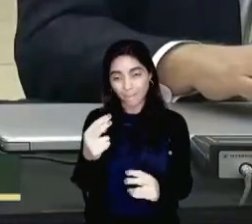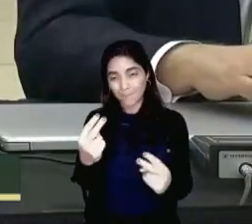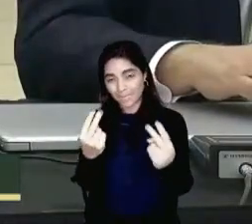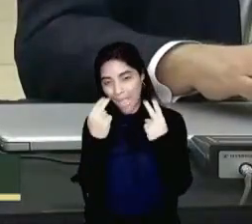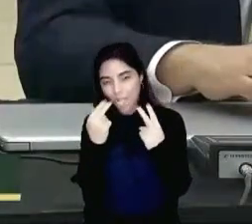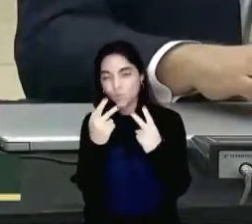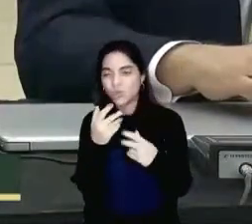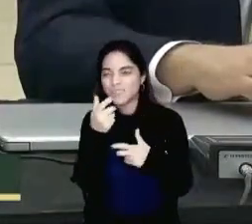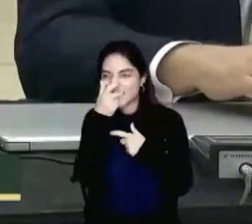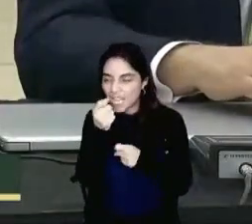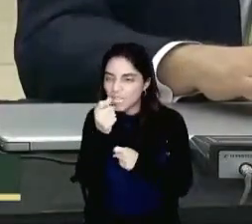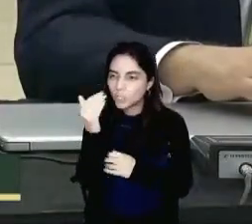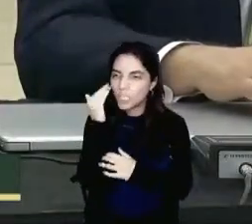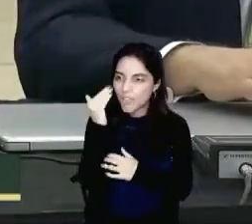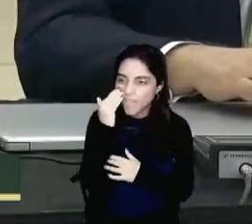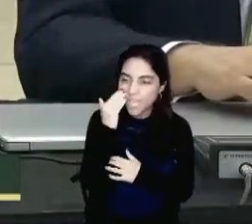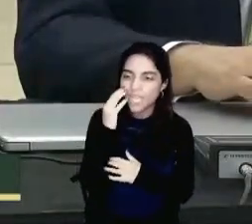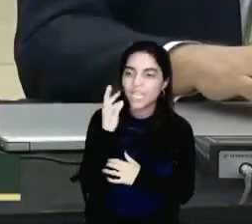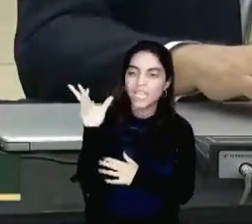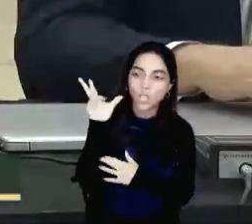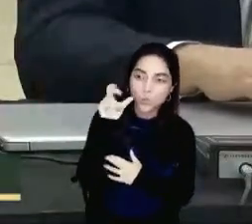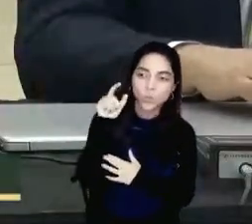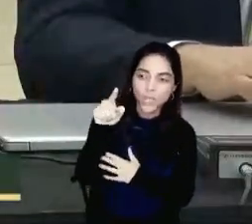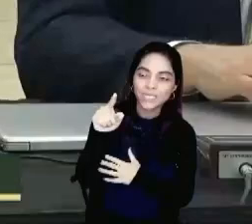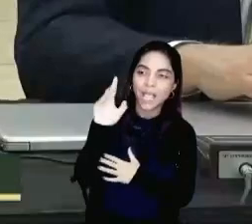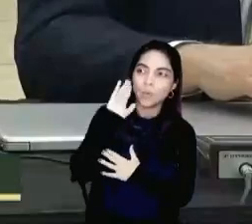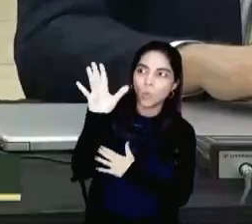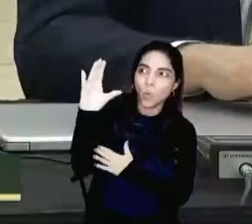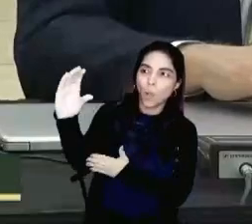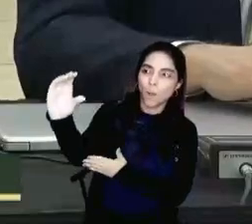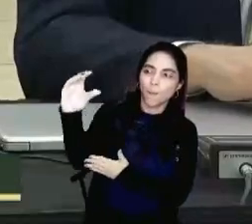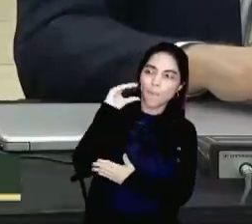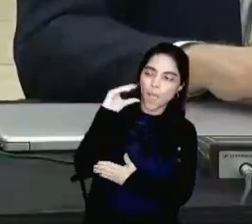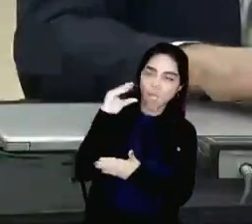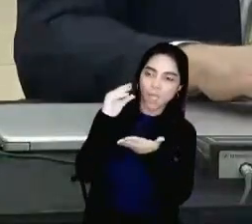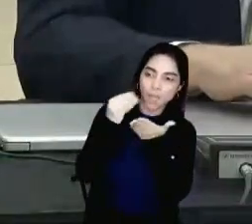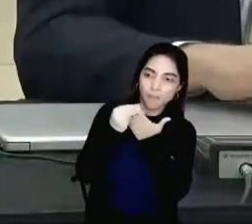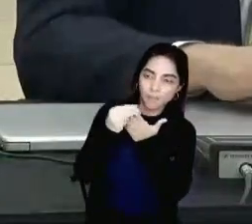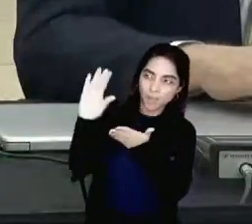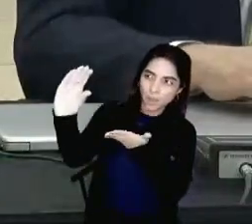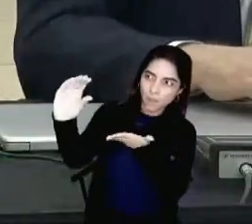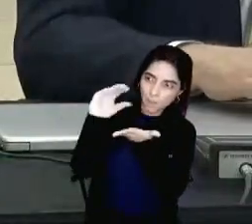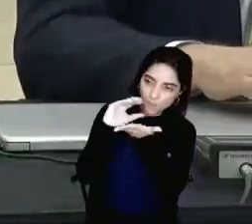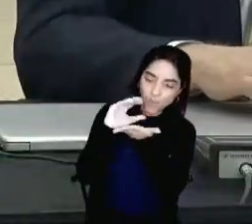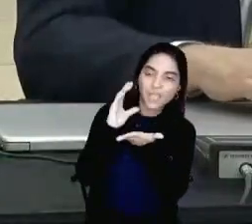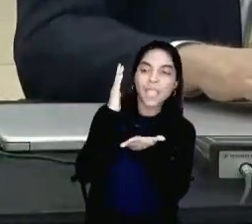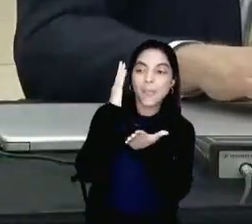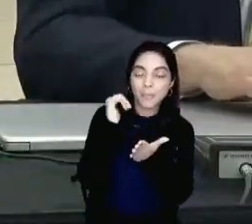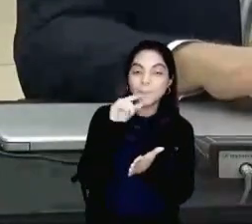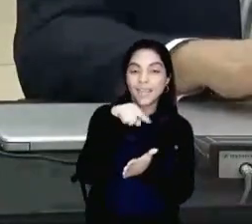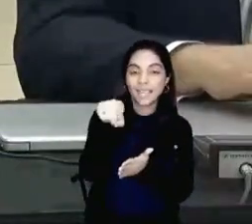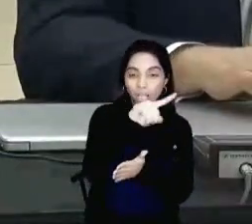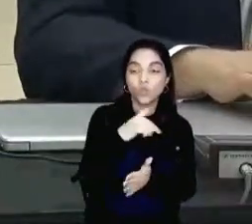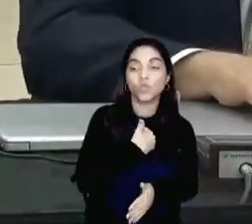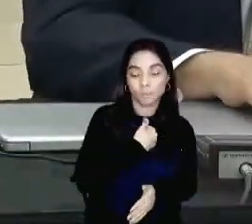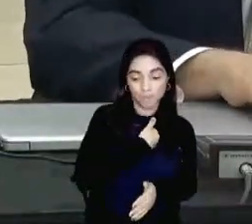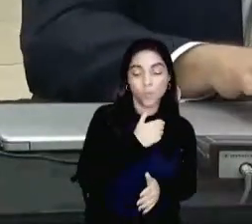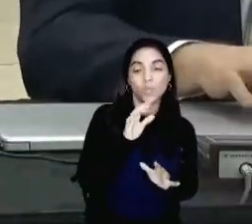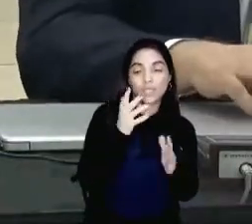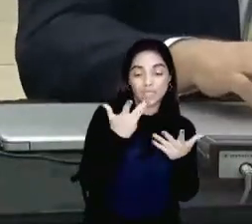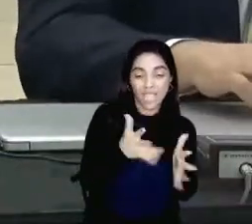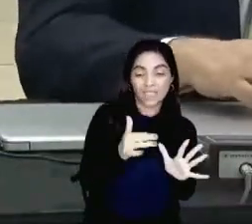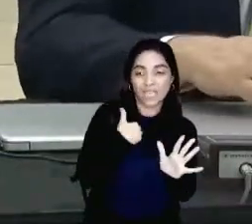interés escuchan la palabra reembolsos y están pensando también en sus propias reclamaciones